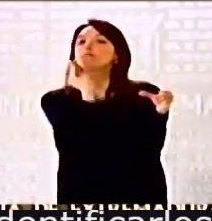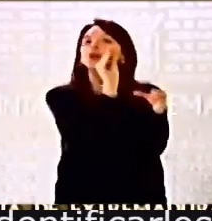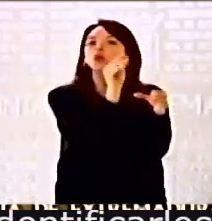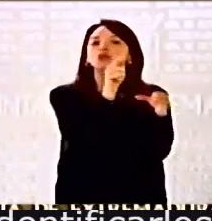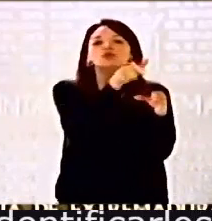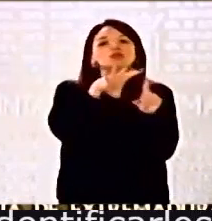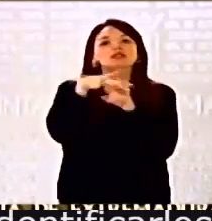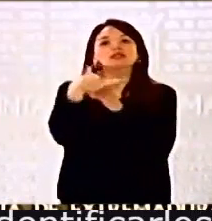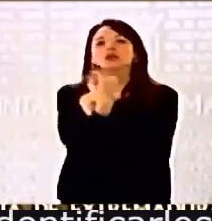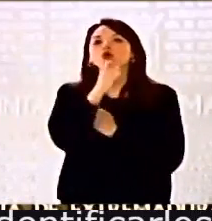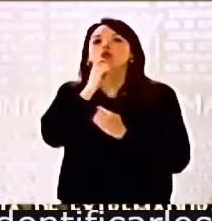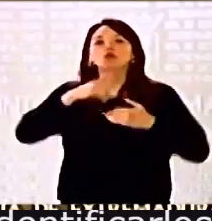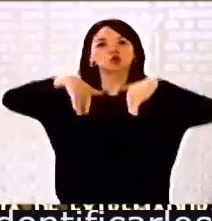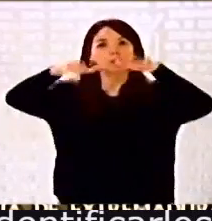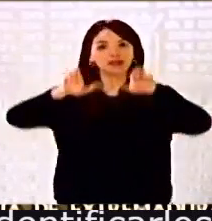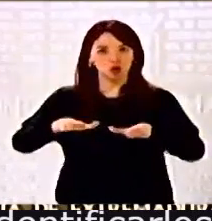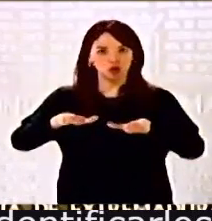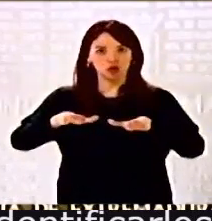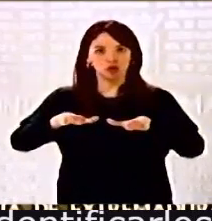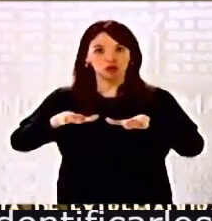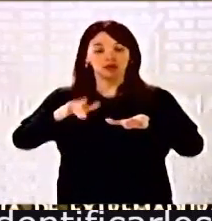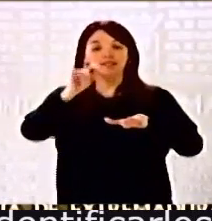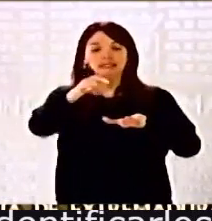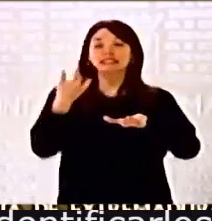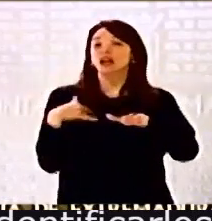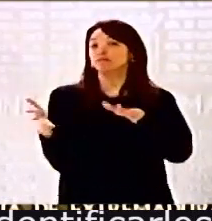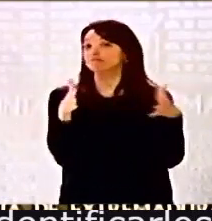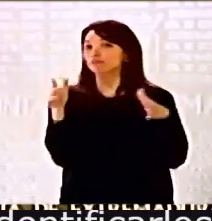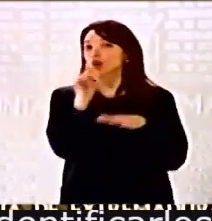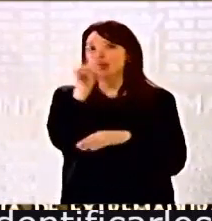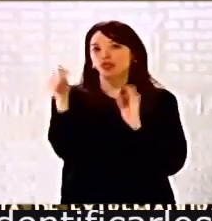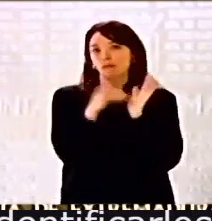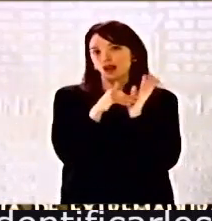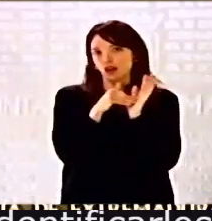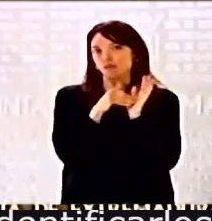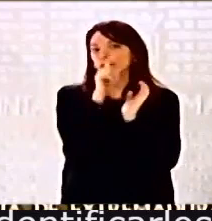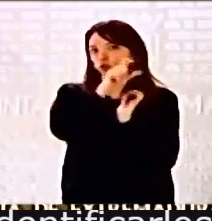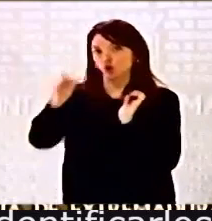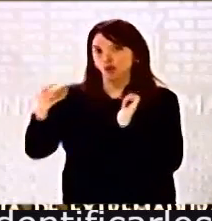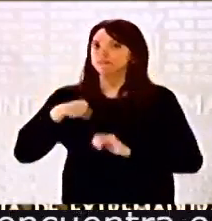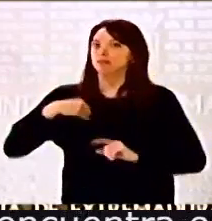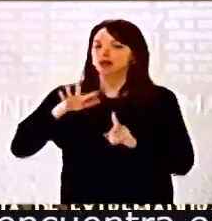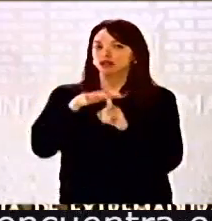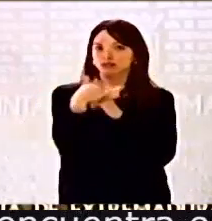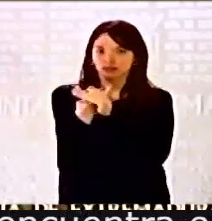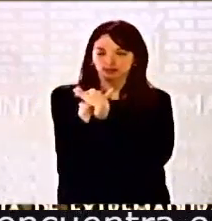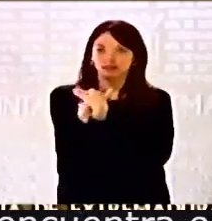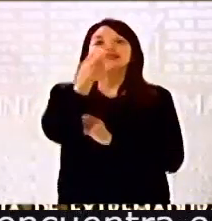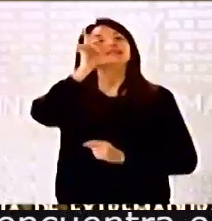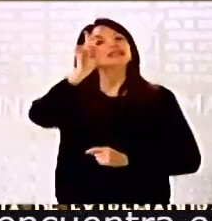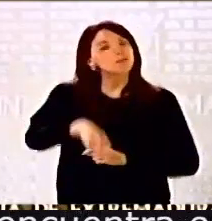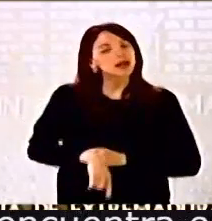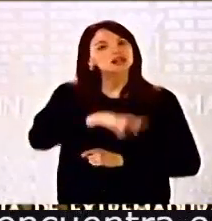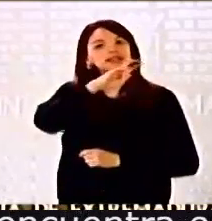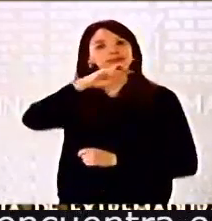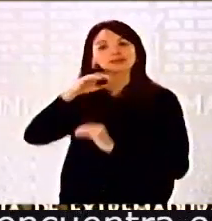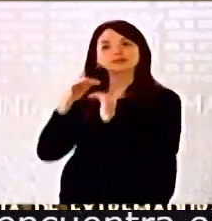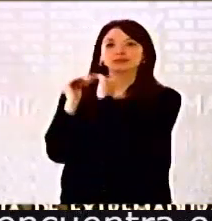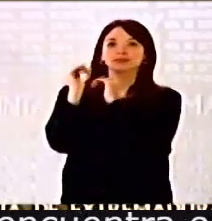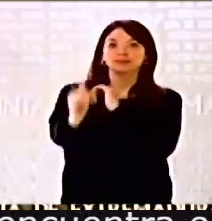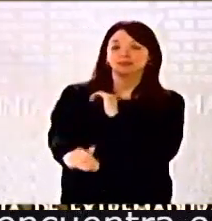una situación de suspensión, y ahí aparecen en torno a los 11.000, y también se mantiene aquellos otros que en la